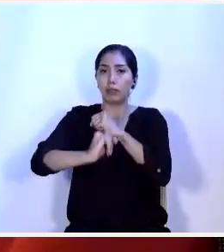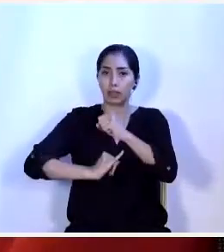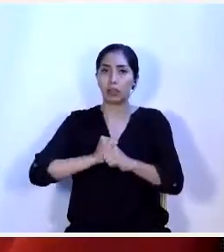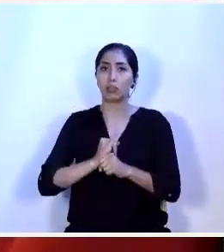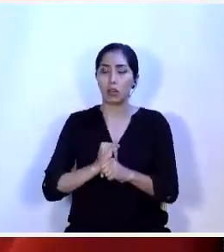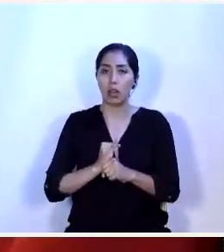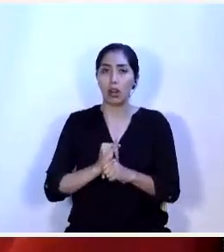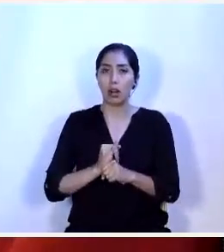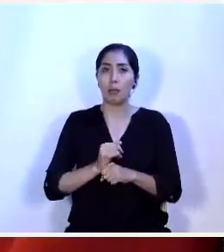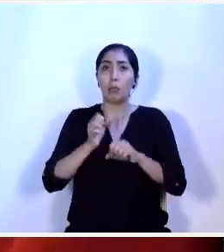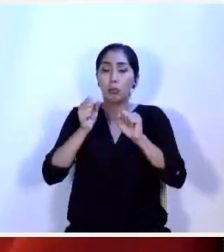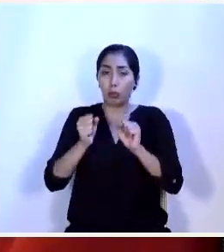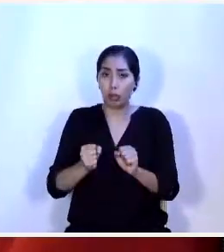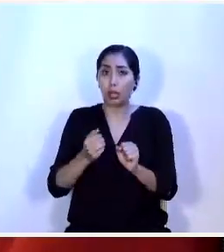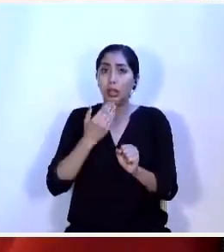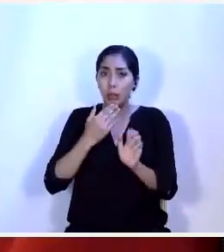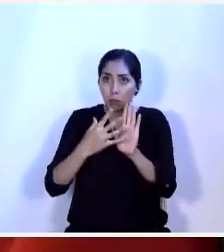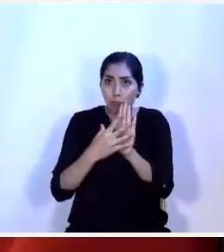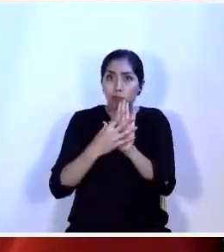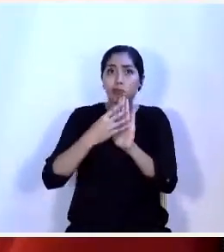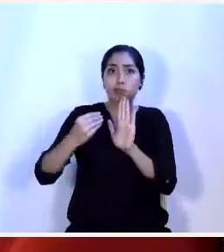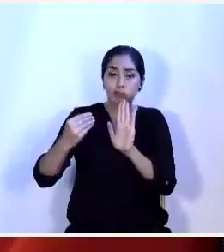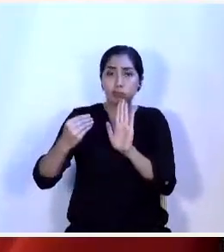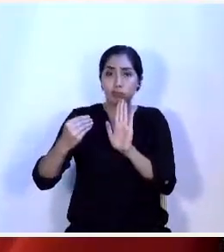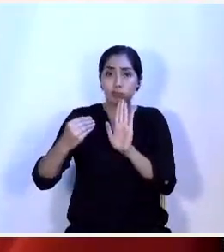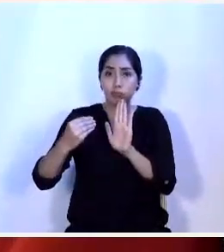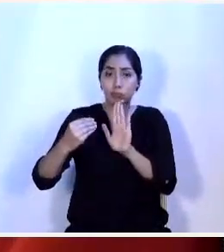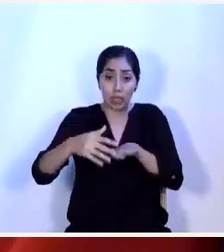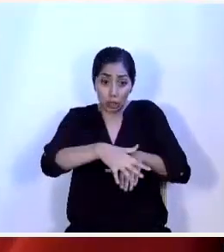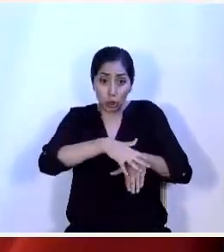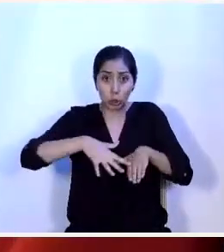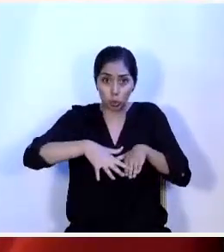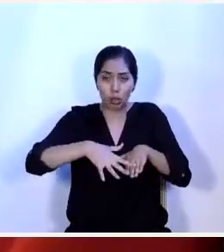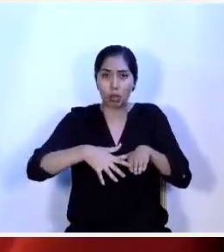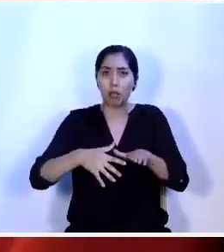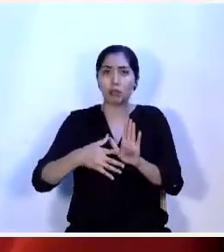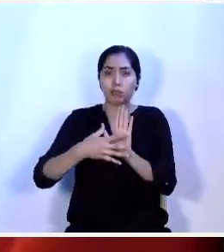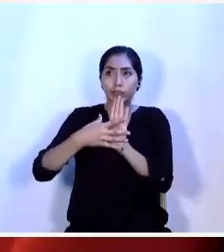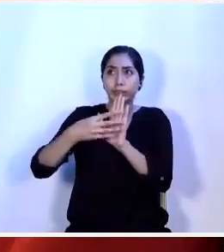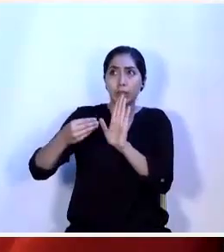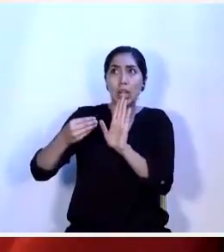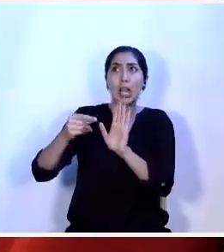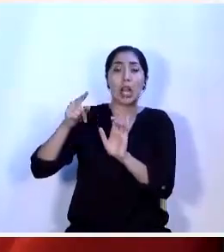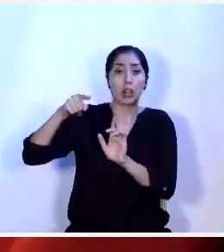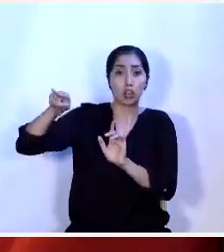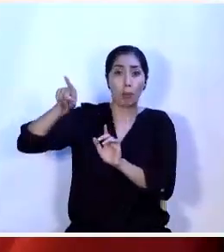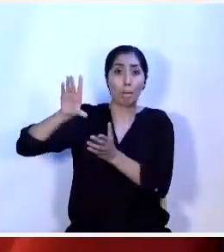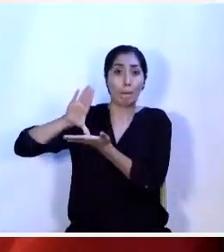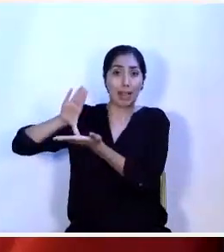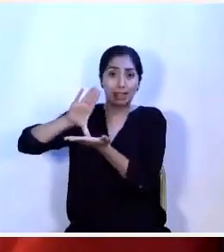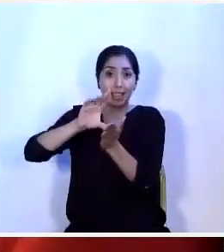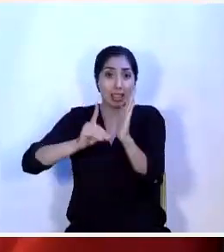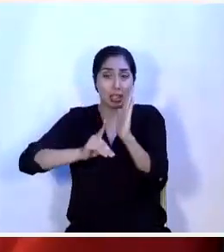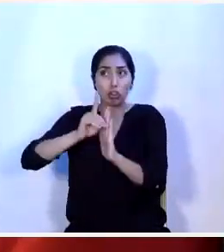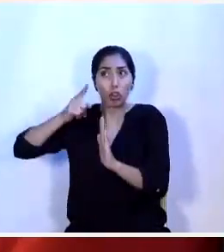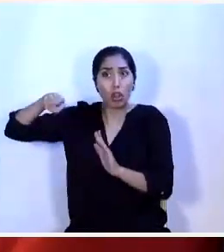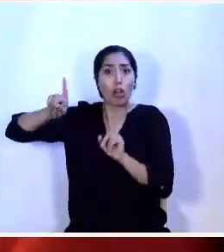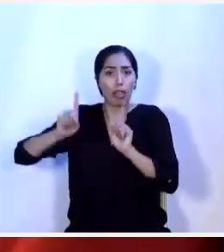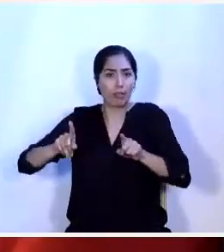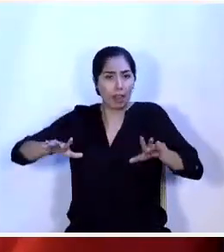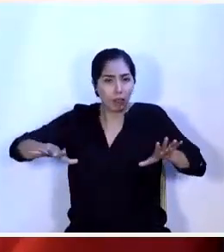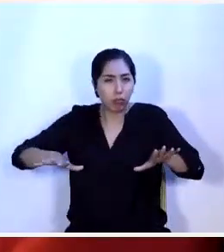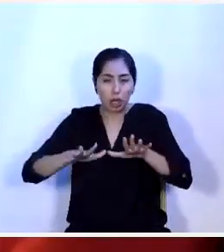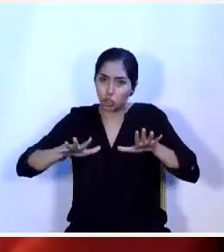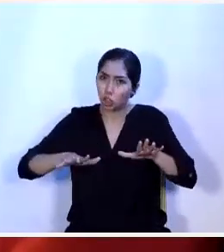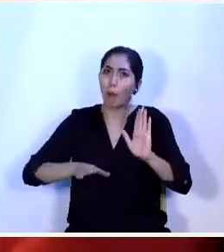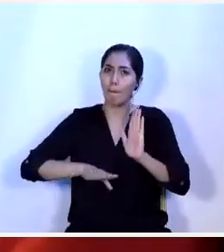para convencer desde el sur global a los países desarrollados que tienen que hacer un esfuerzo mayor. Tienen que hacer un esfuerzo mayor y la